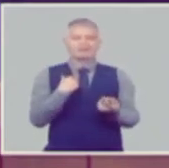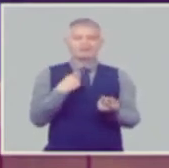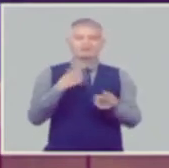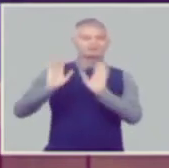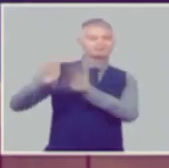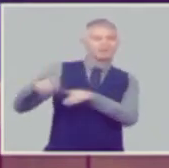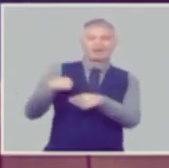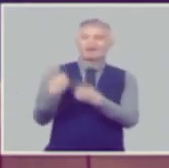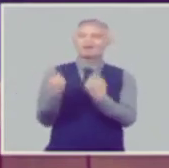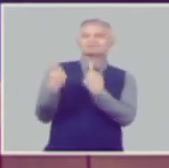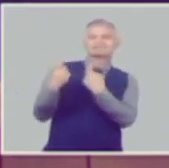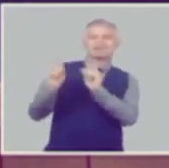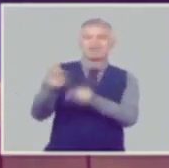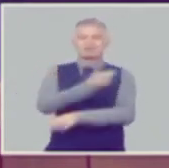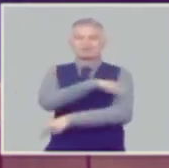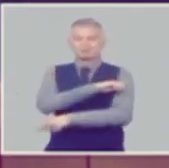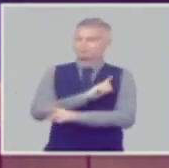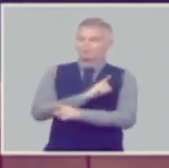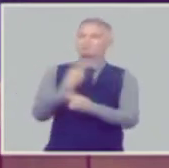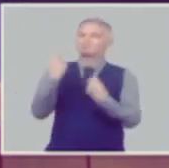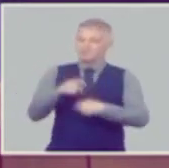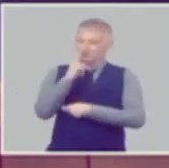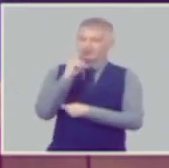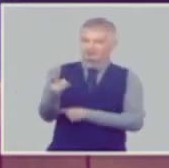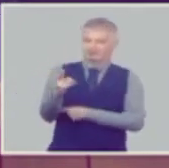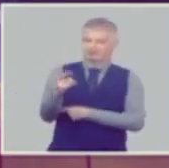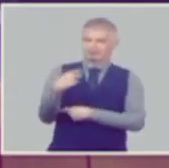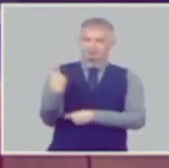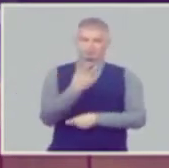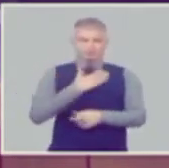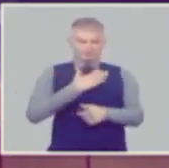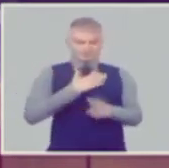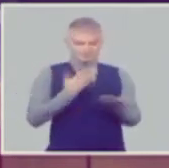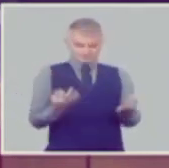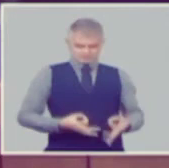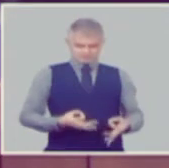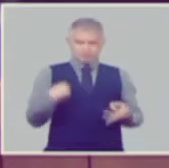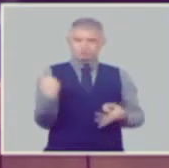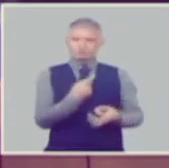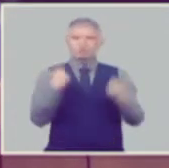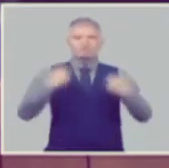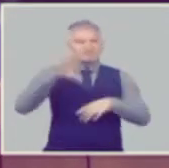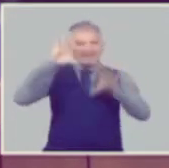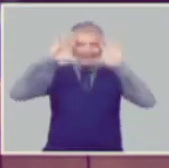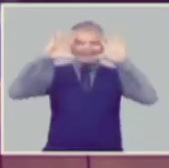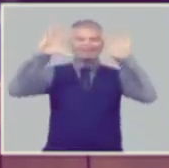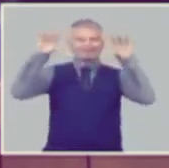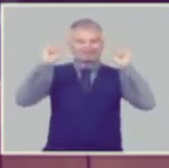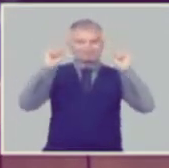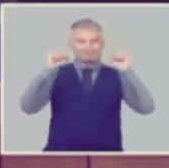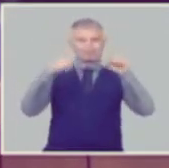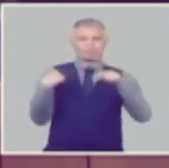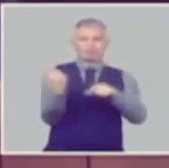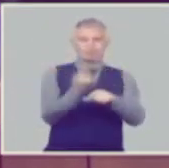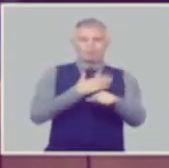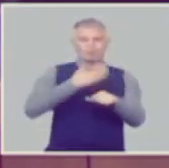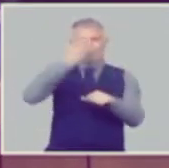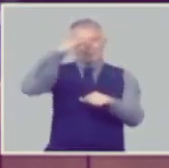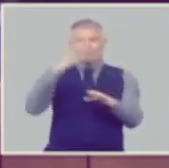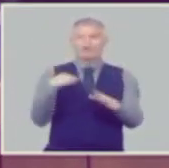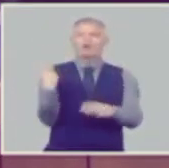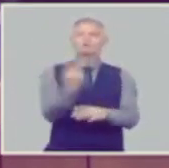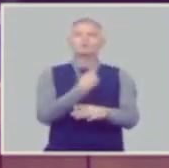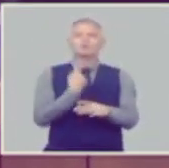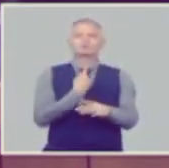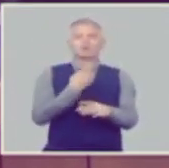necesidades. No insistamos en que nos pertenecen. Entendamos lo que significa pertenecerle a ella. La patria es ara